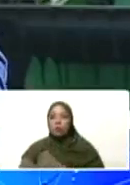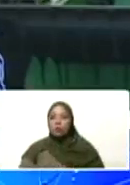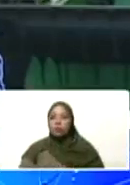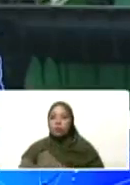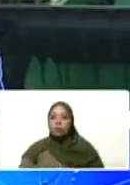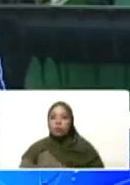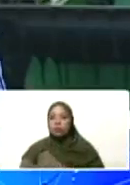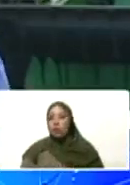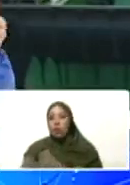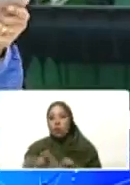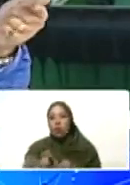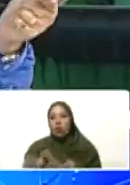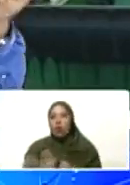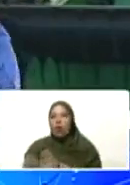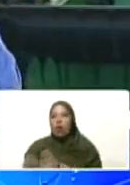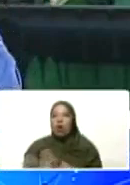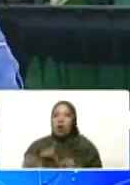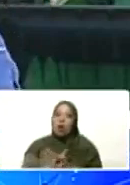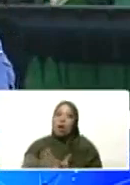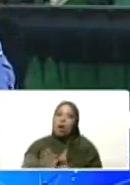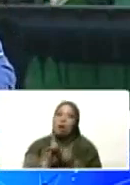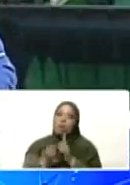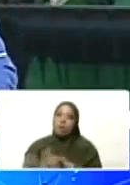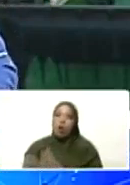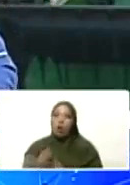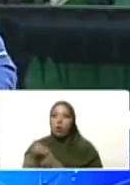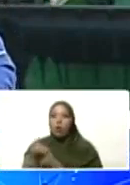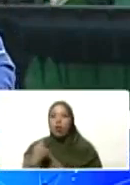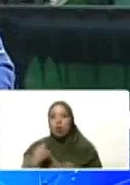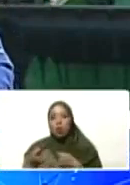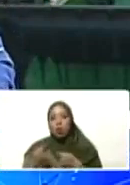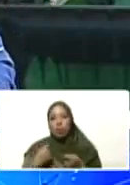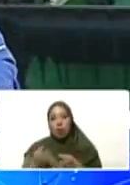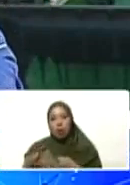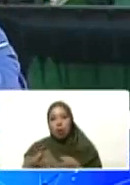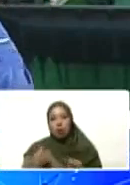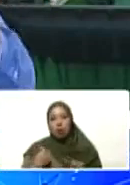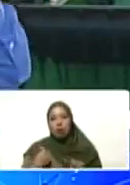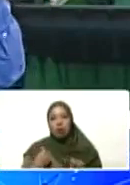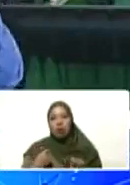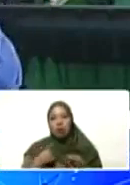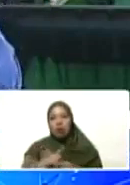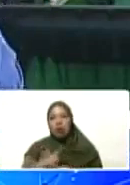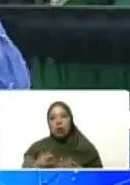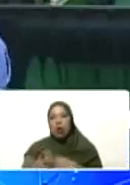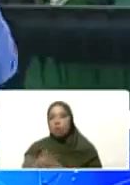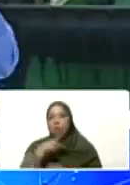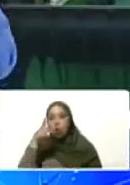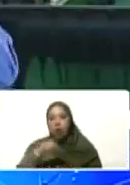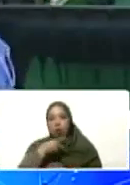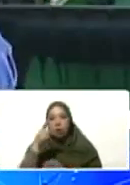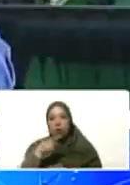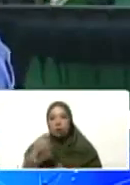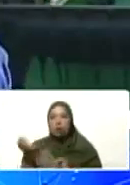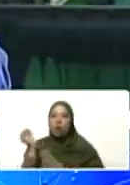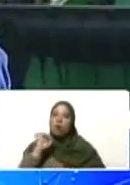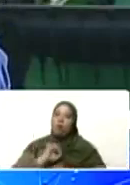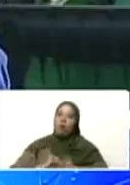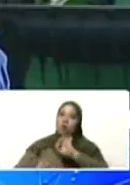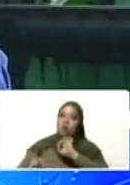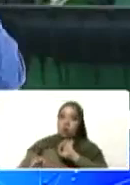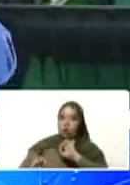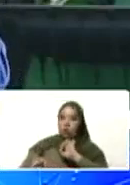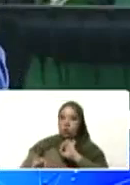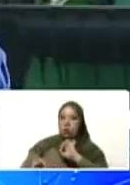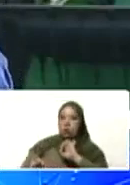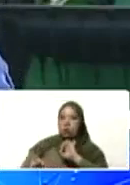Son los mismos que una vez convirtieron la economía en una trinchera política para el enfrentamiento